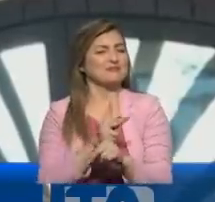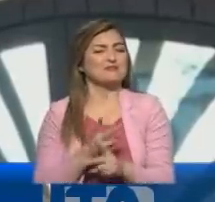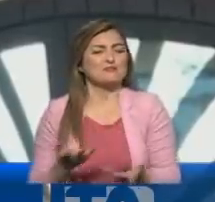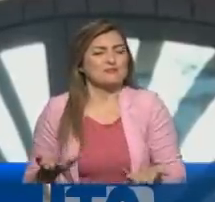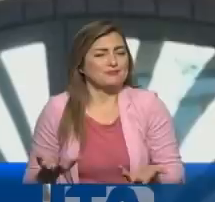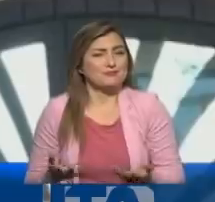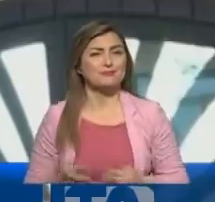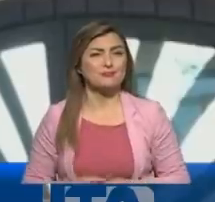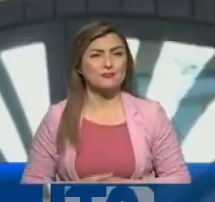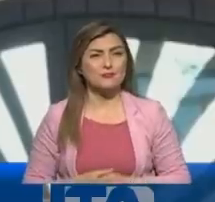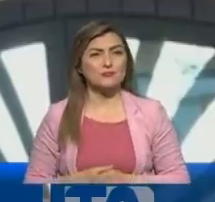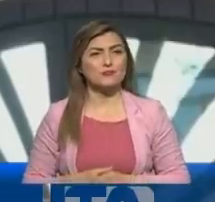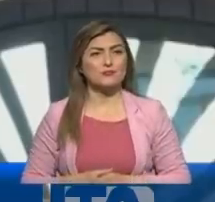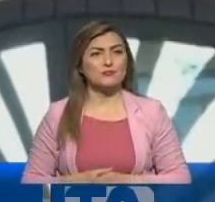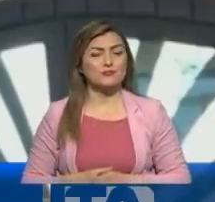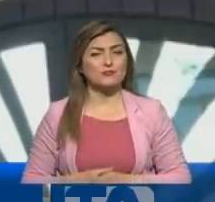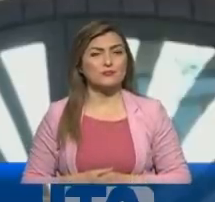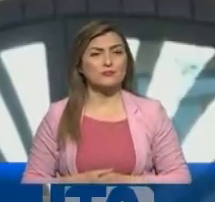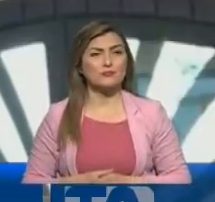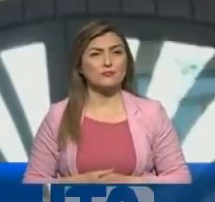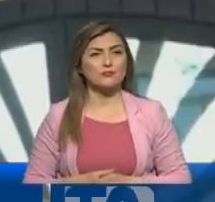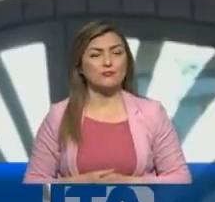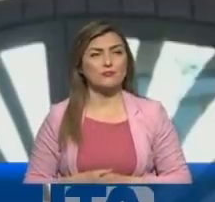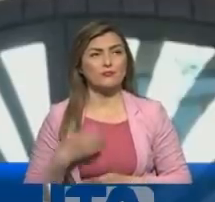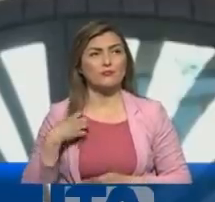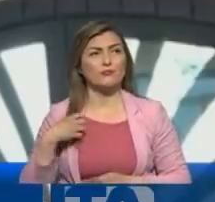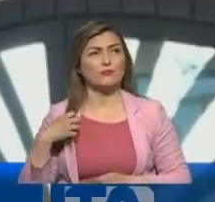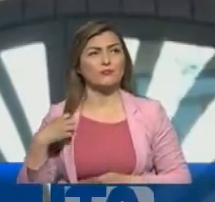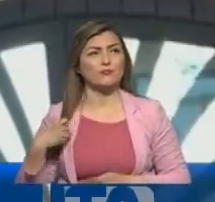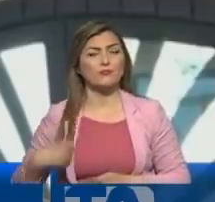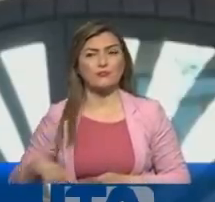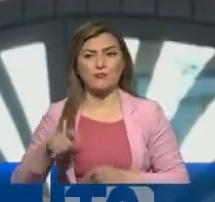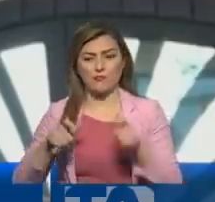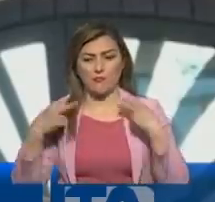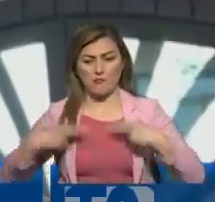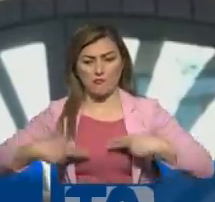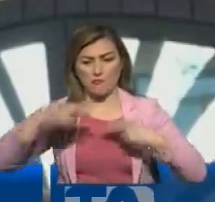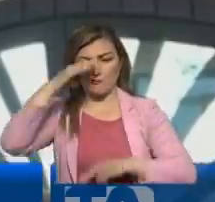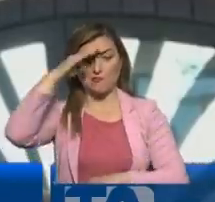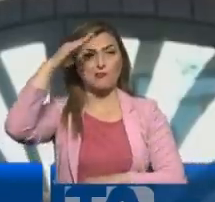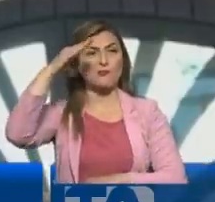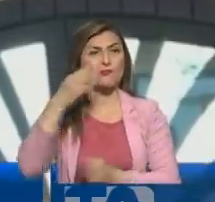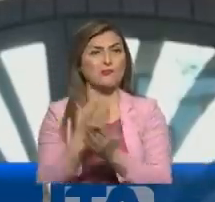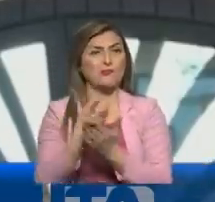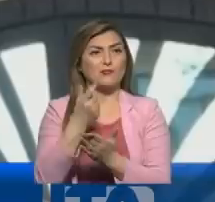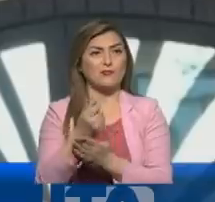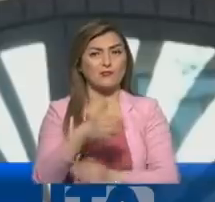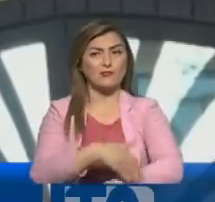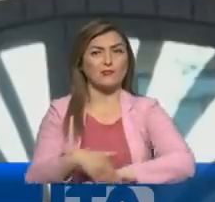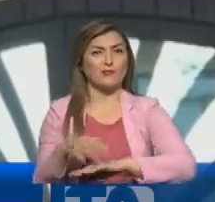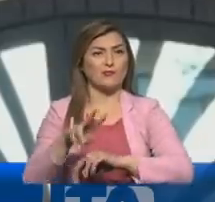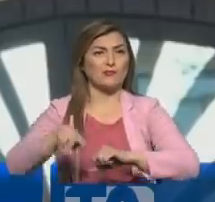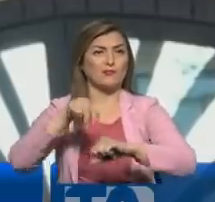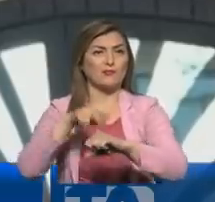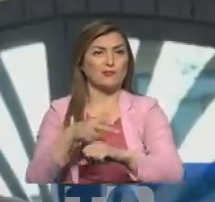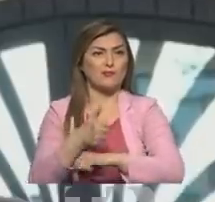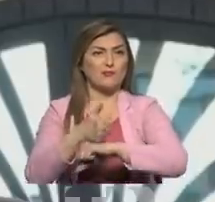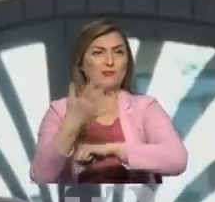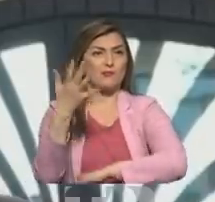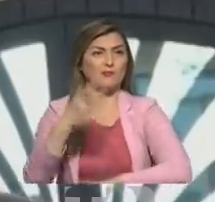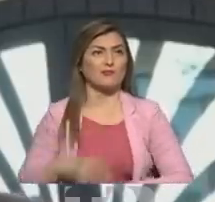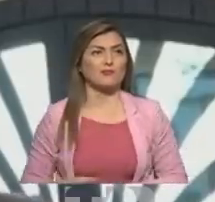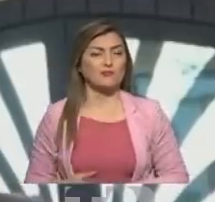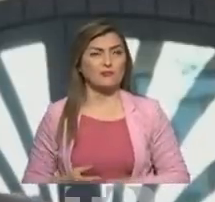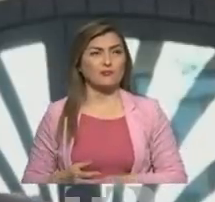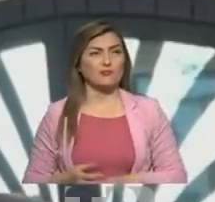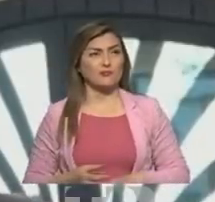es posible que la gente, que los delincuentes consigan uniformes policiales que se compran en la calle sin ninguna autorización